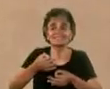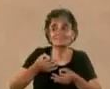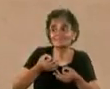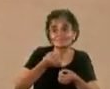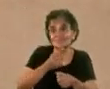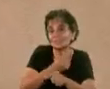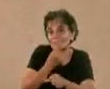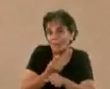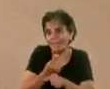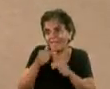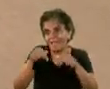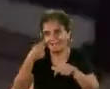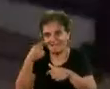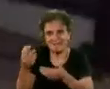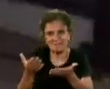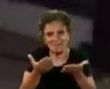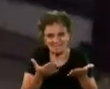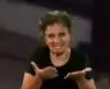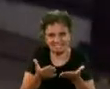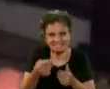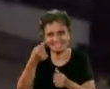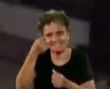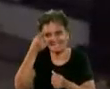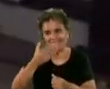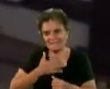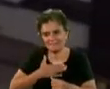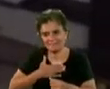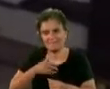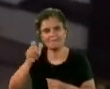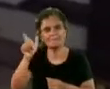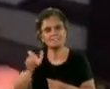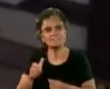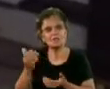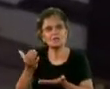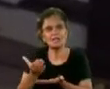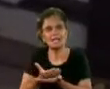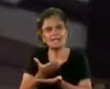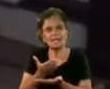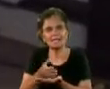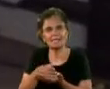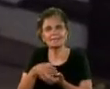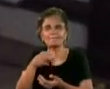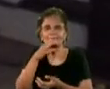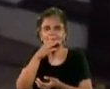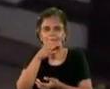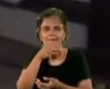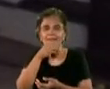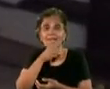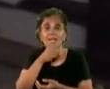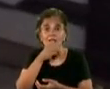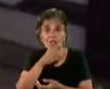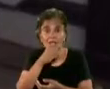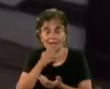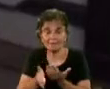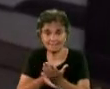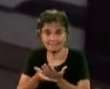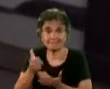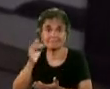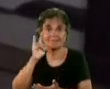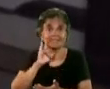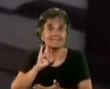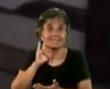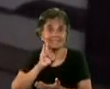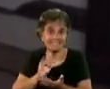mía de unirme con un productor de cabras y utilizar la leche para hacer estos jabones es que